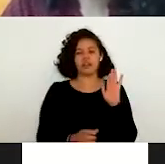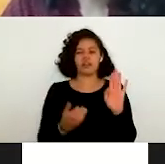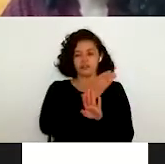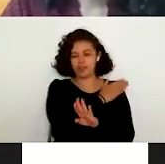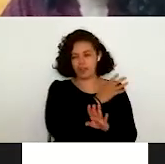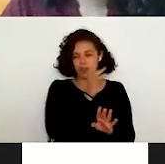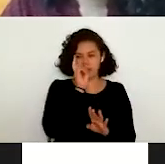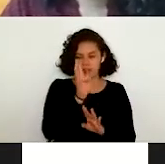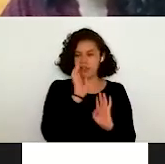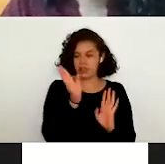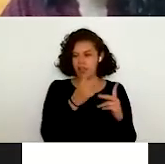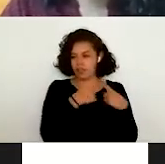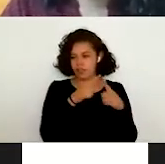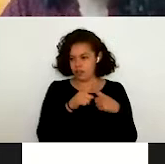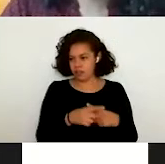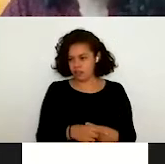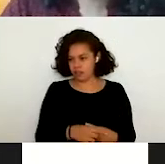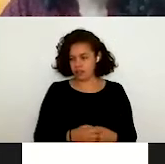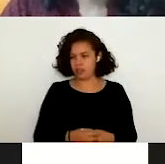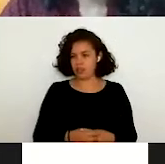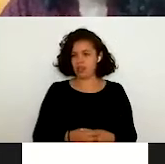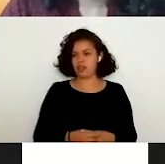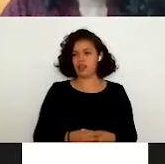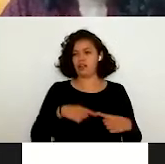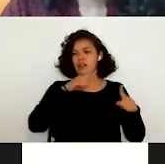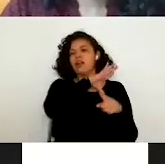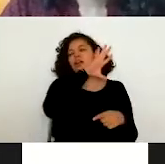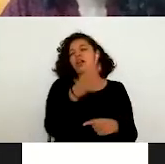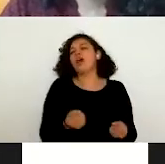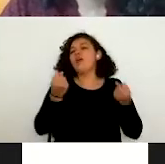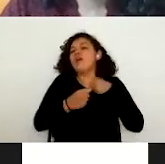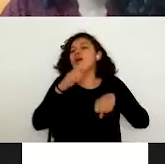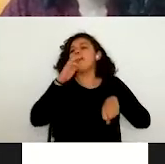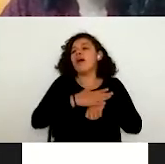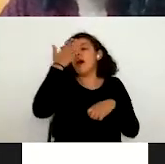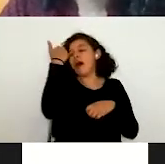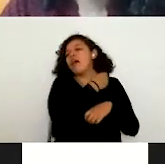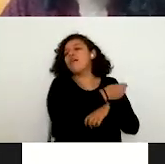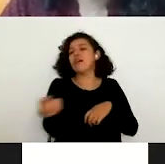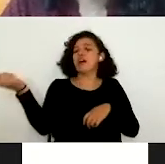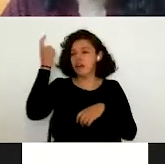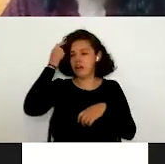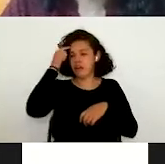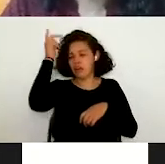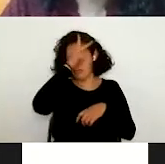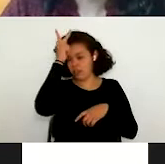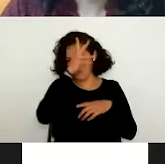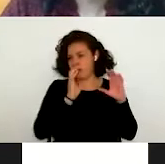siguiendo. El objetivo general dice: fortalecer las capacidades cognitivas y